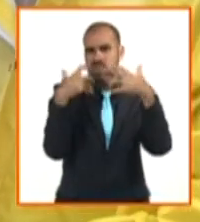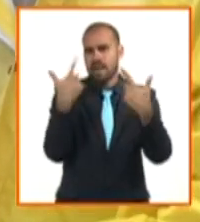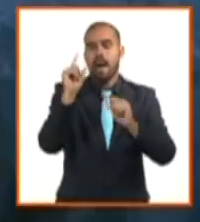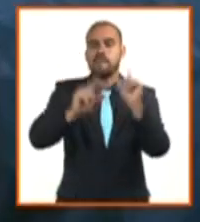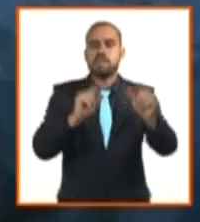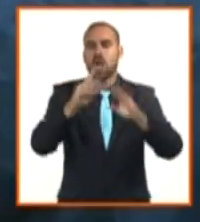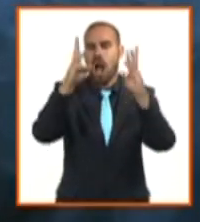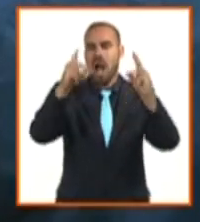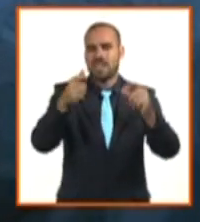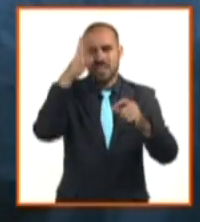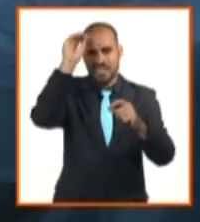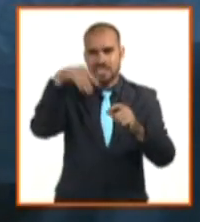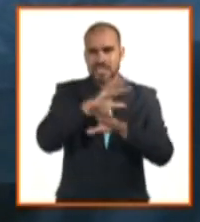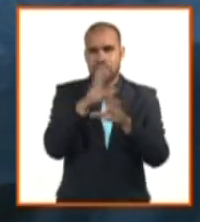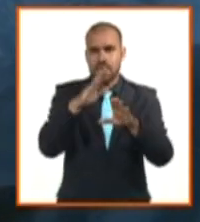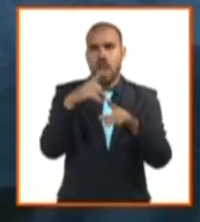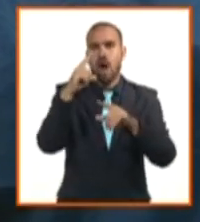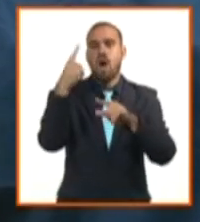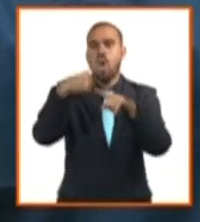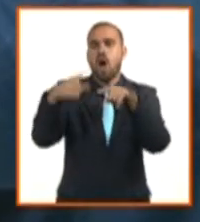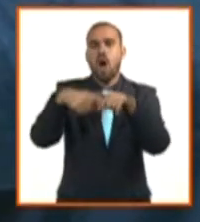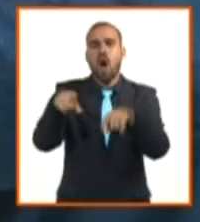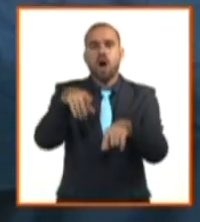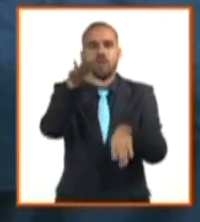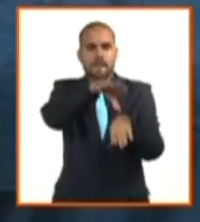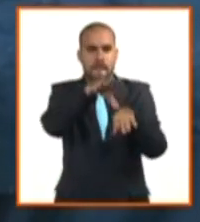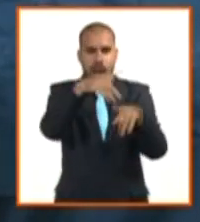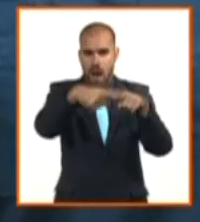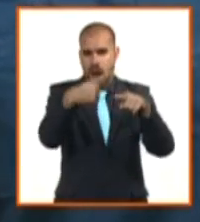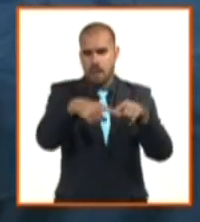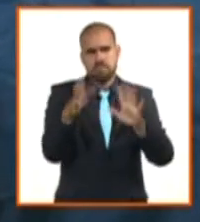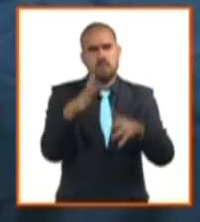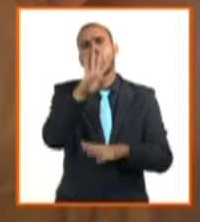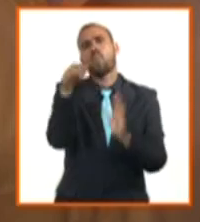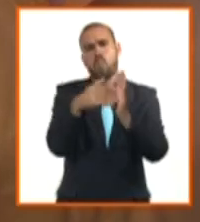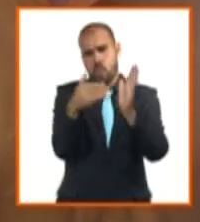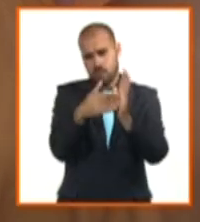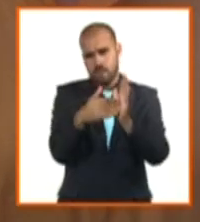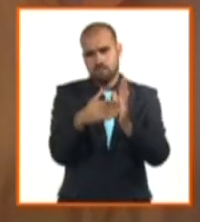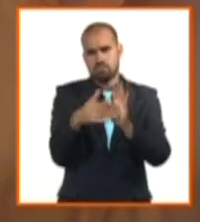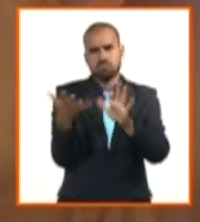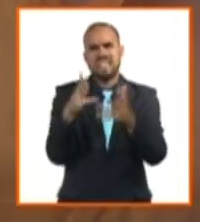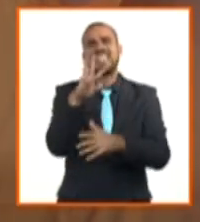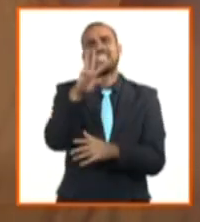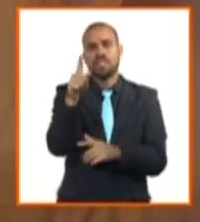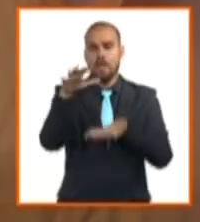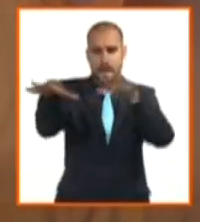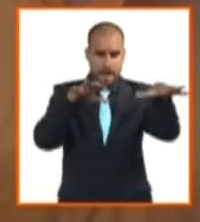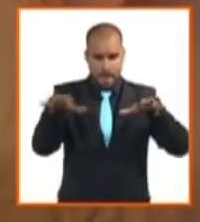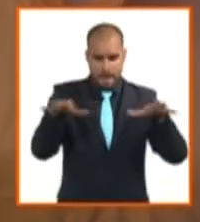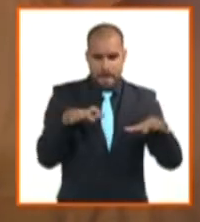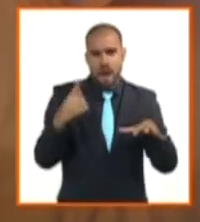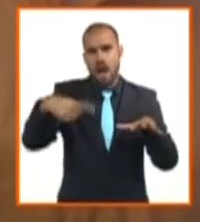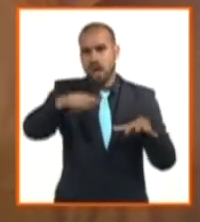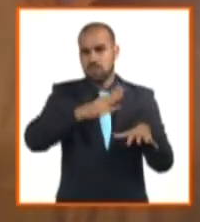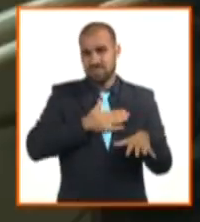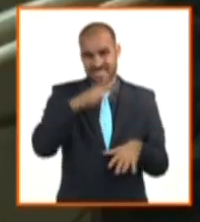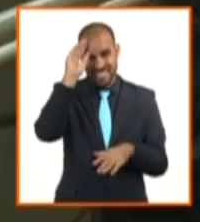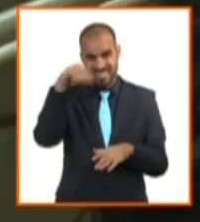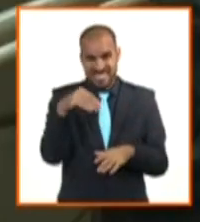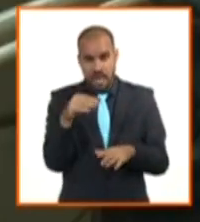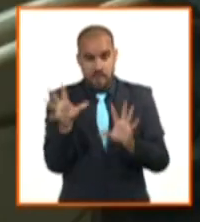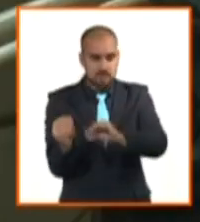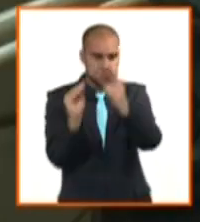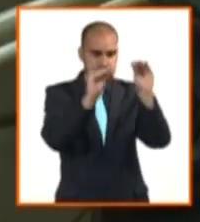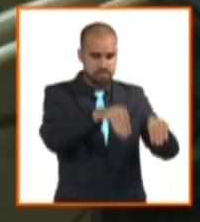evacuadas y que son alrededor de 4 mil en 31 centros de evacuación hasta el momento que han sido